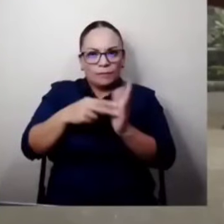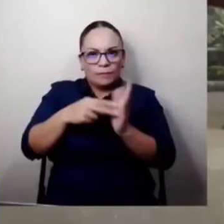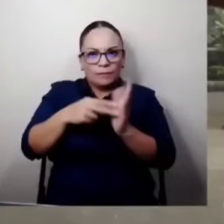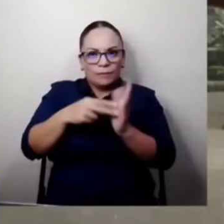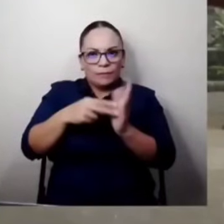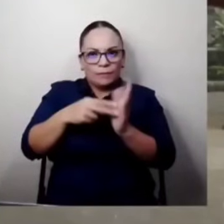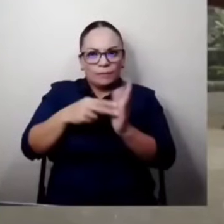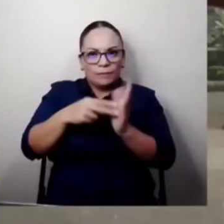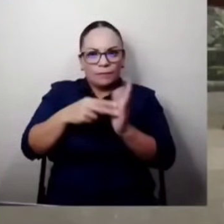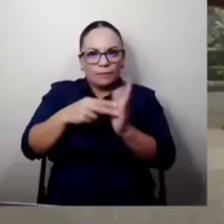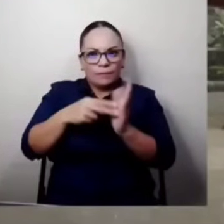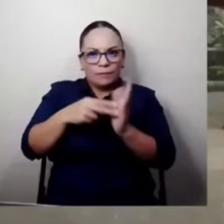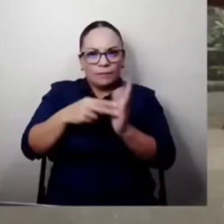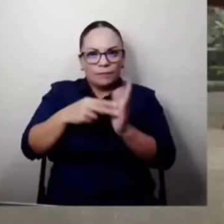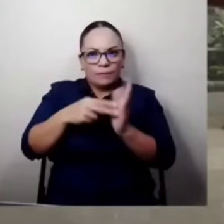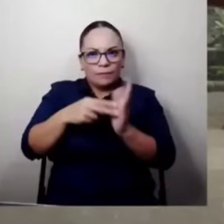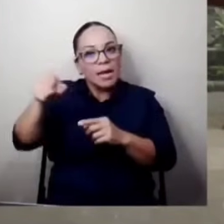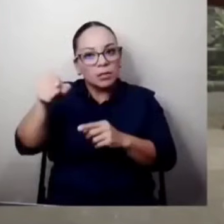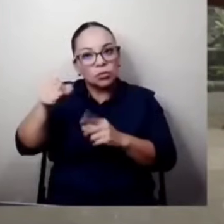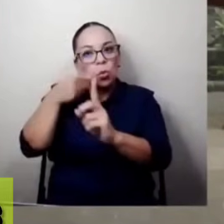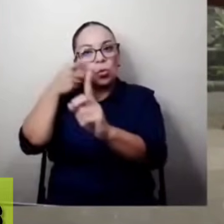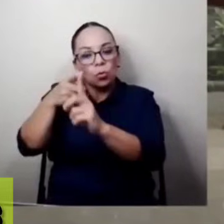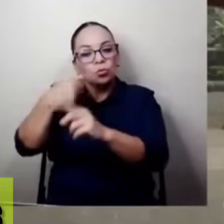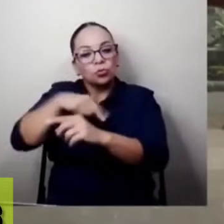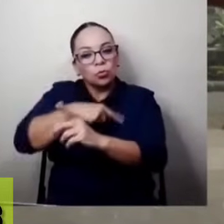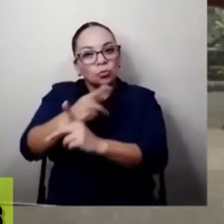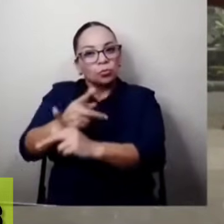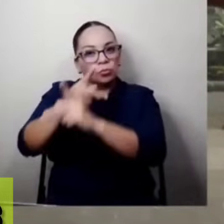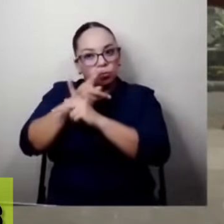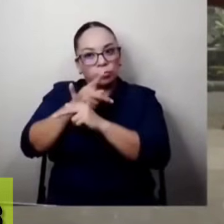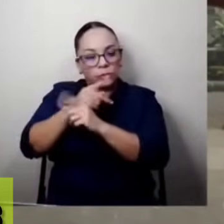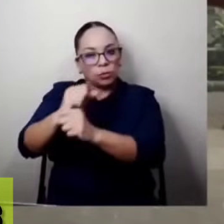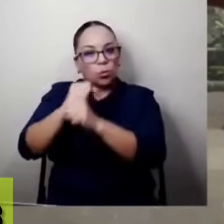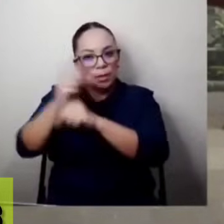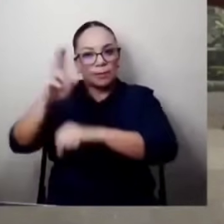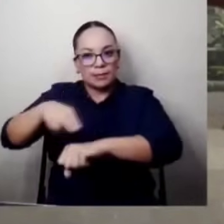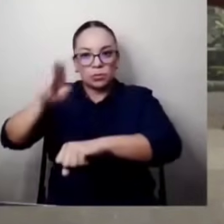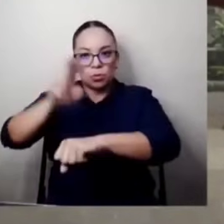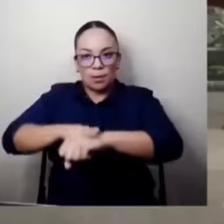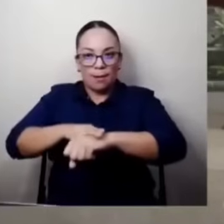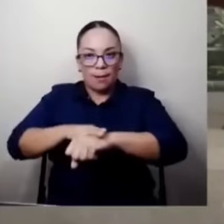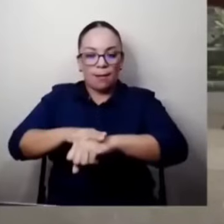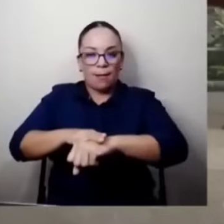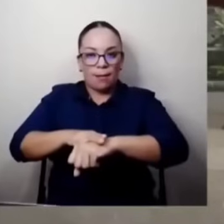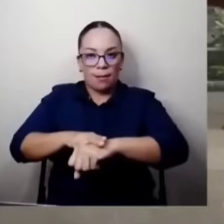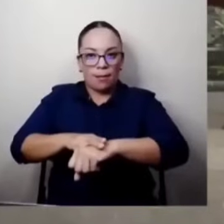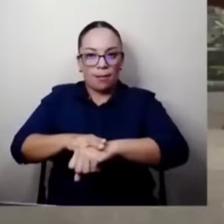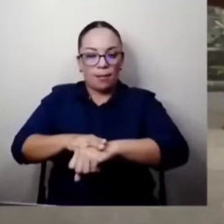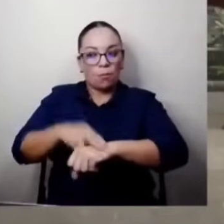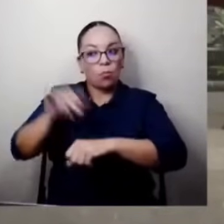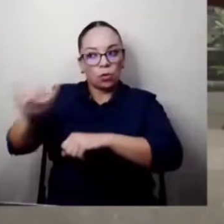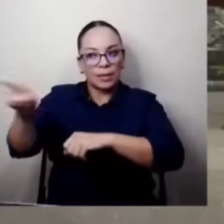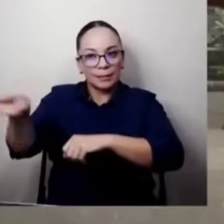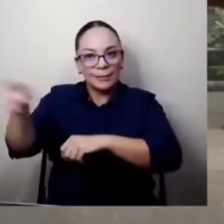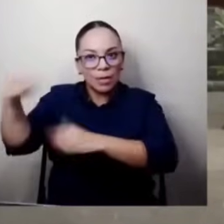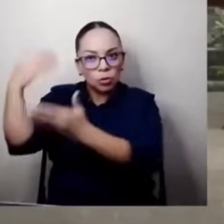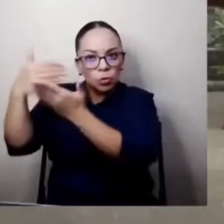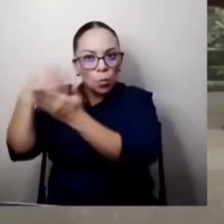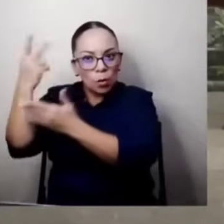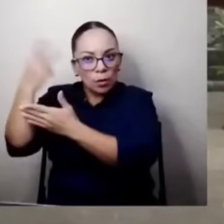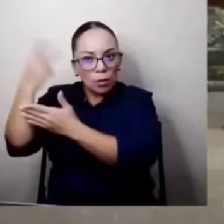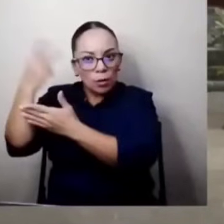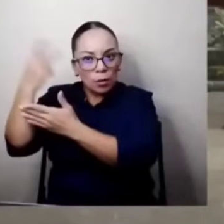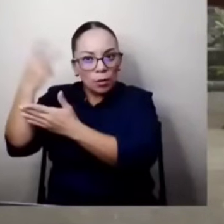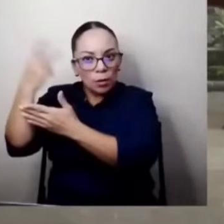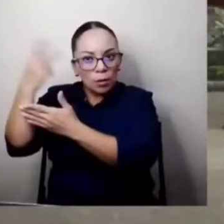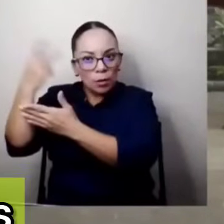nuestra seguridad nacional. Como está establecido, hay riesgos. Entonces, el que paga el baile, manden